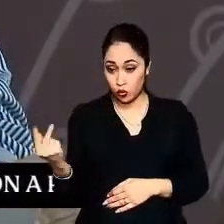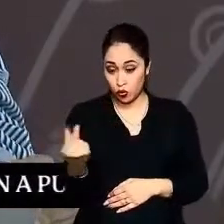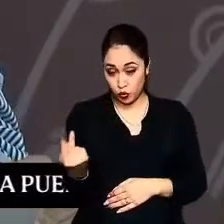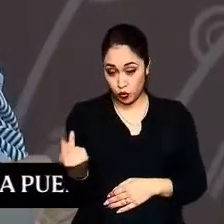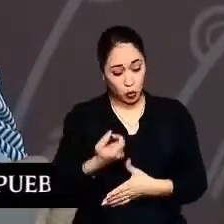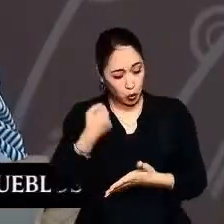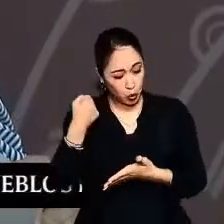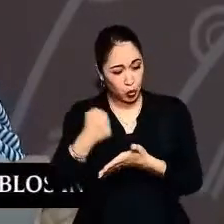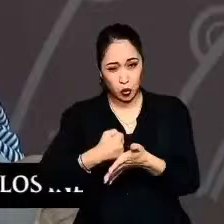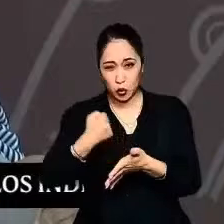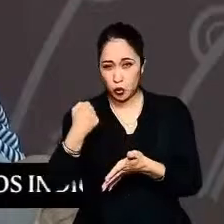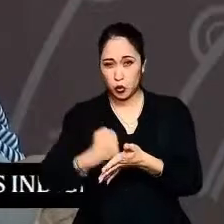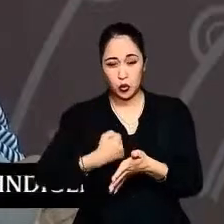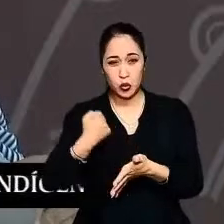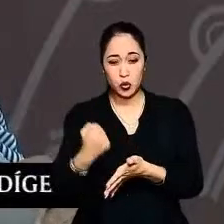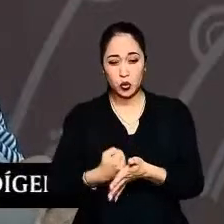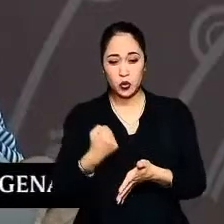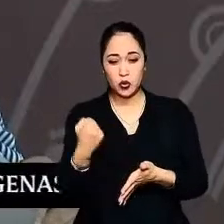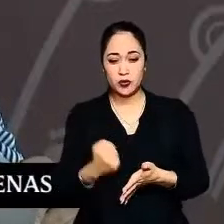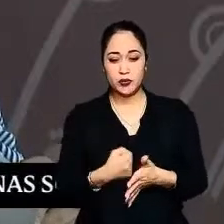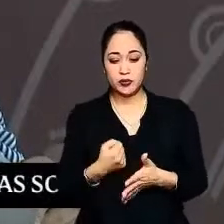mucha lucha, no cualquier cosa.